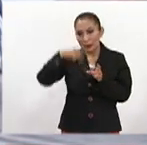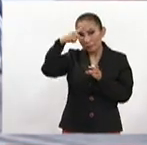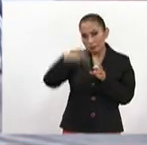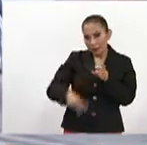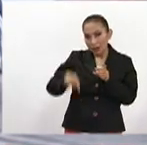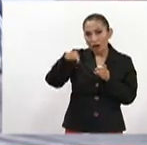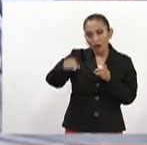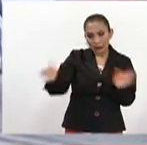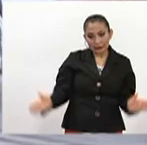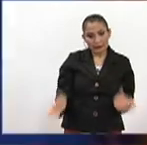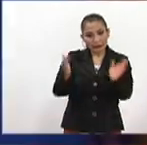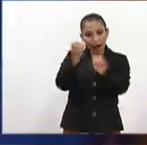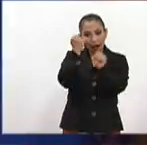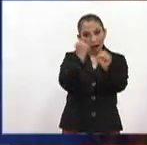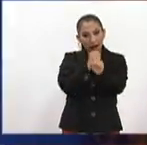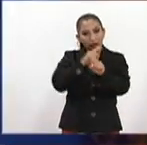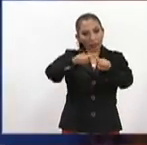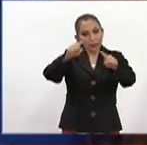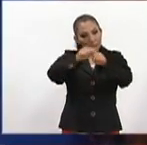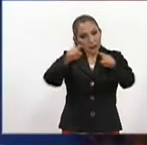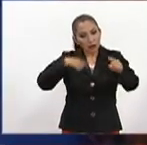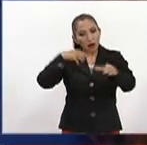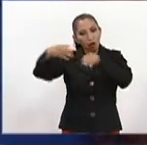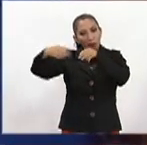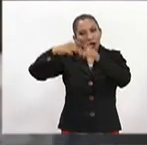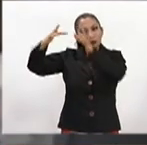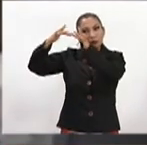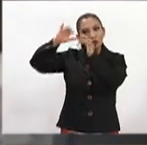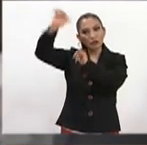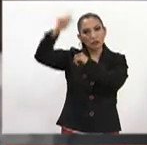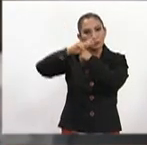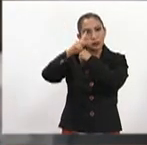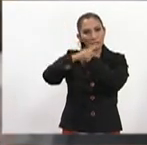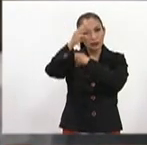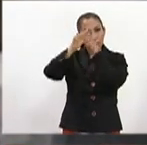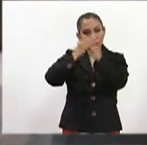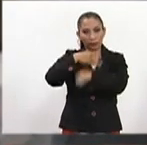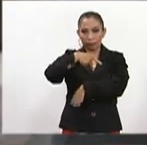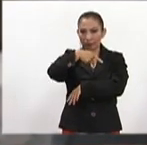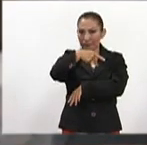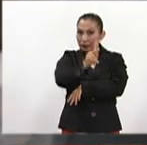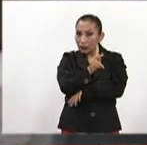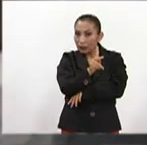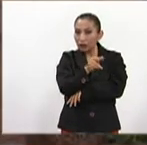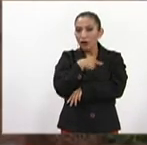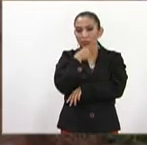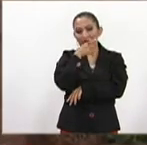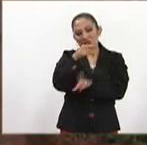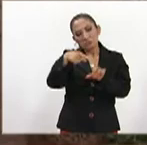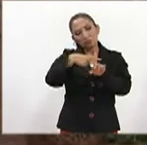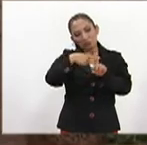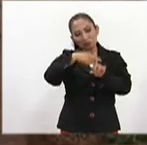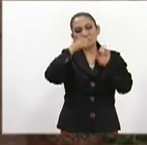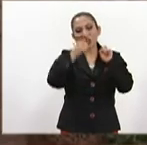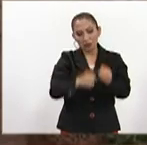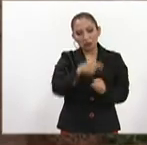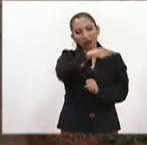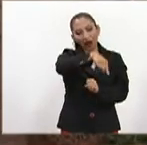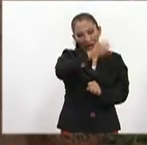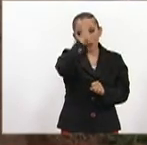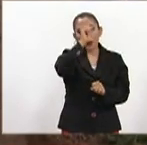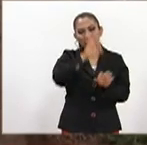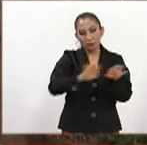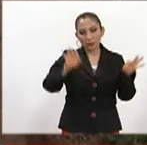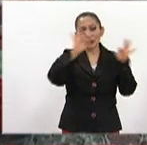país impulsa desde hace años la diversificación de su comercio con otras naciones del mundo. Sin embargo, se mostró optimista de que al final se logre